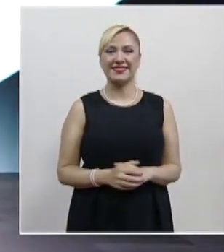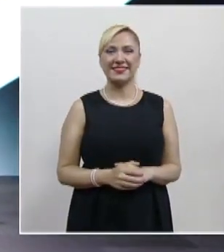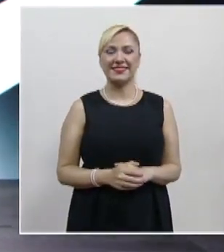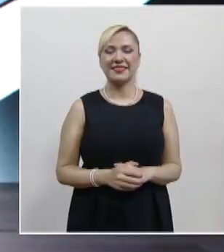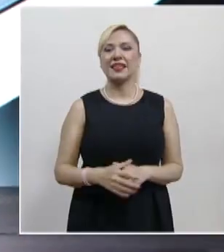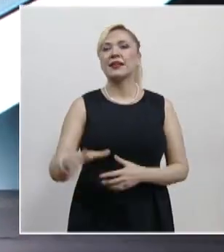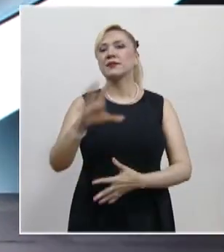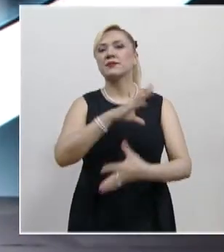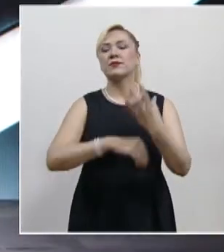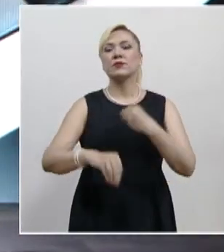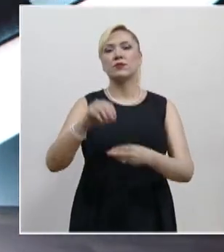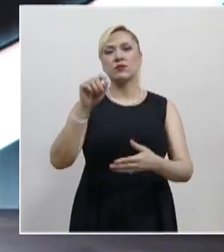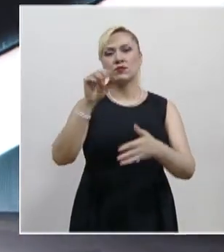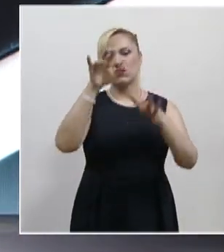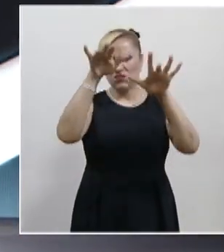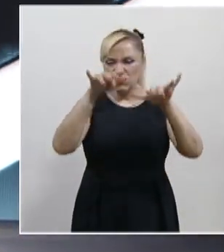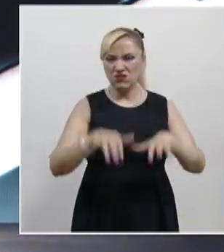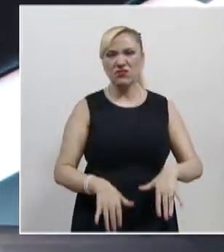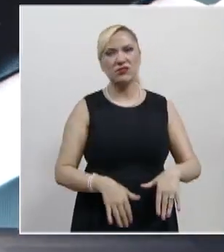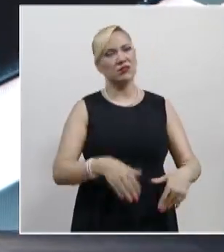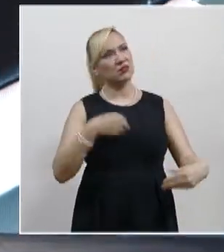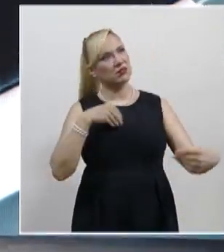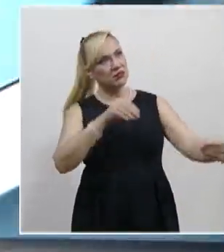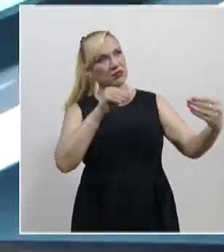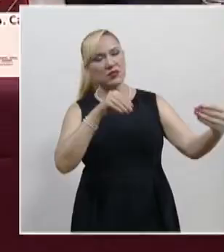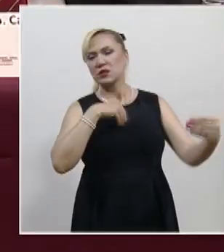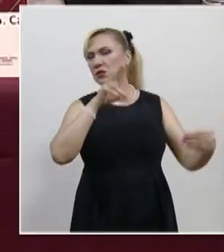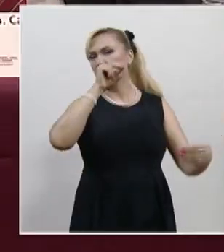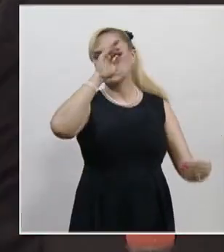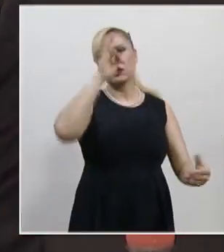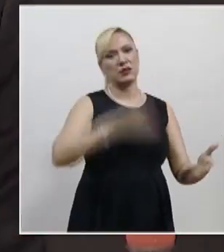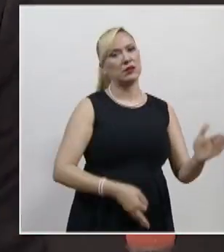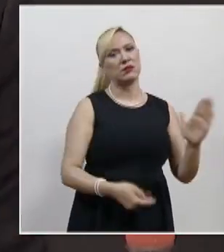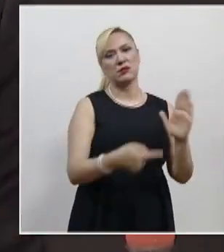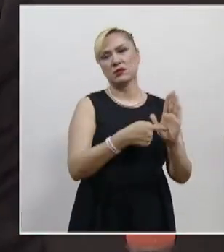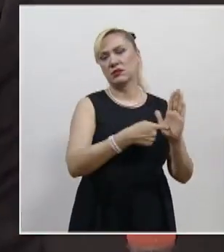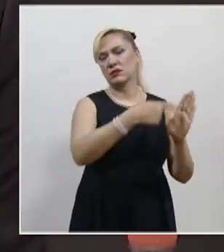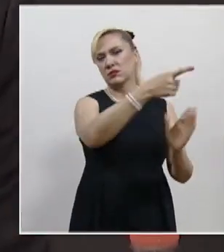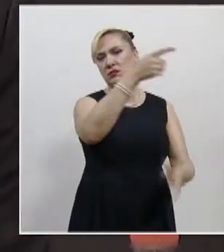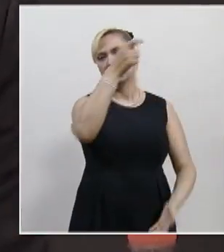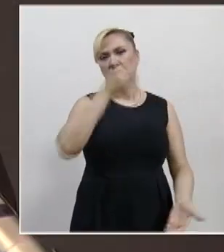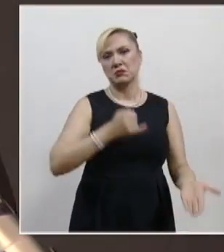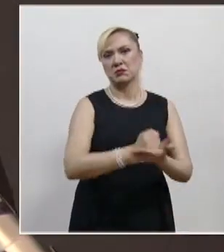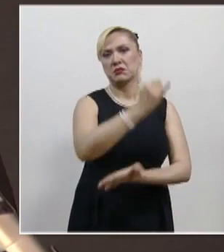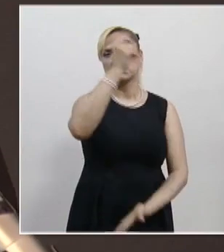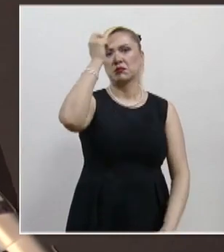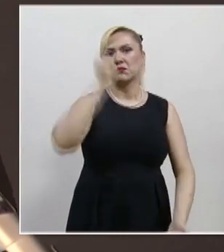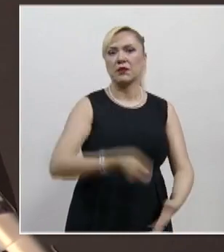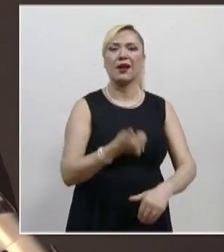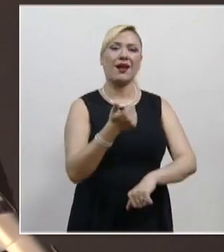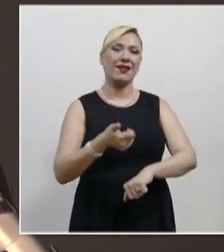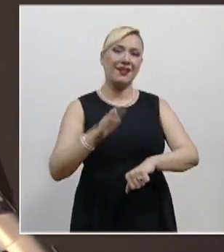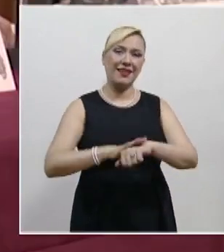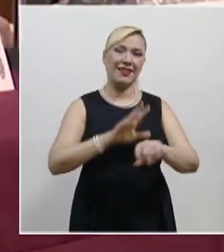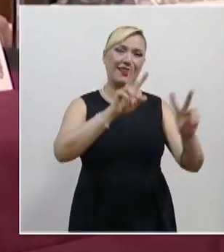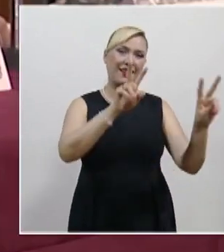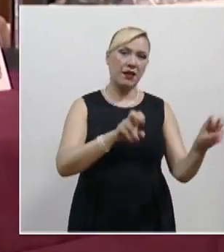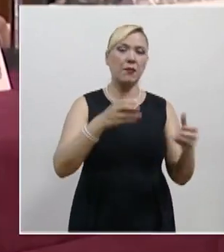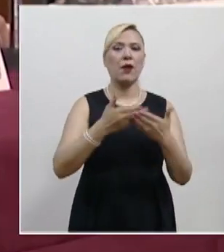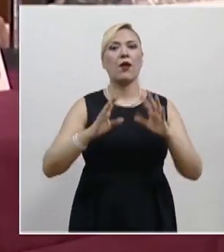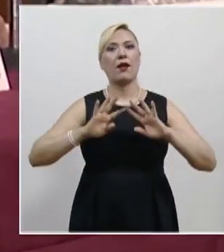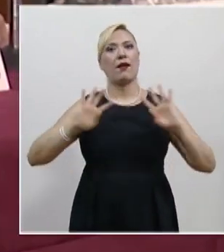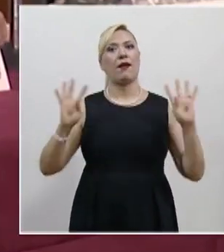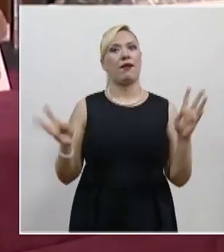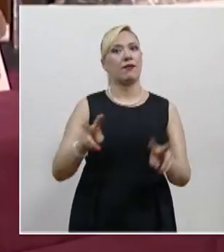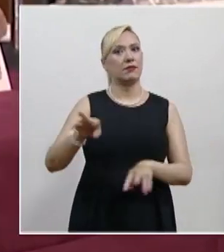Y el recurso de reclamación y procedencia del recurso de revocación de responsabilidades administrativas fueron los temas que se abordaron en el Consejo de la